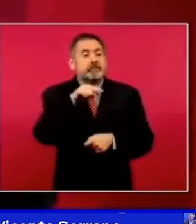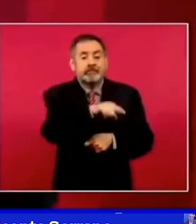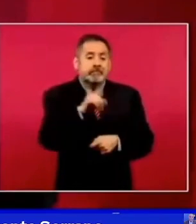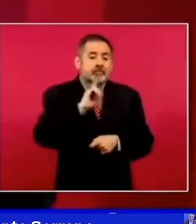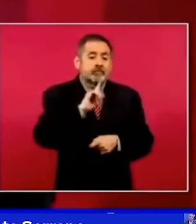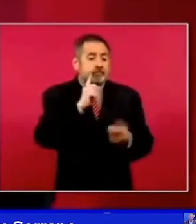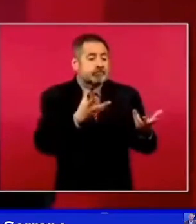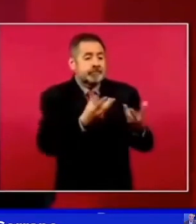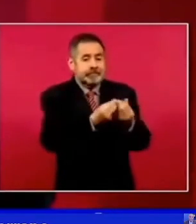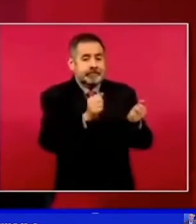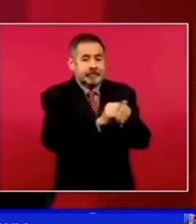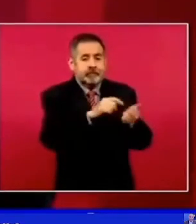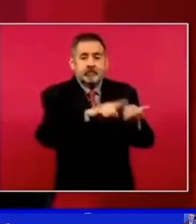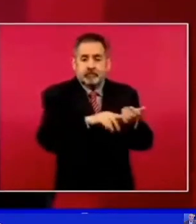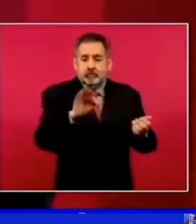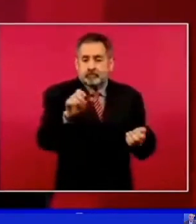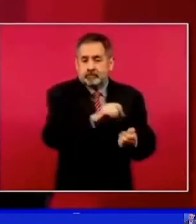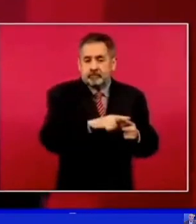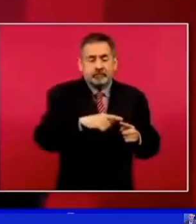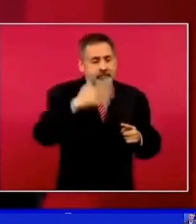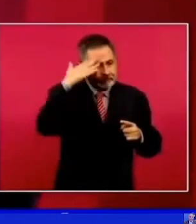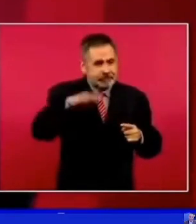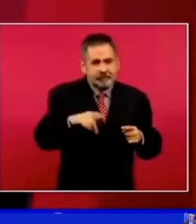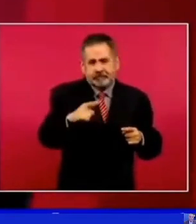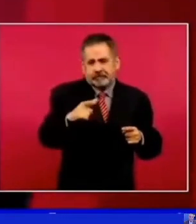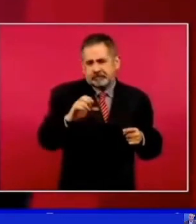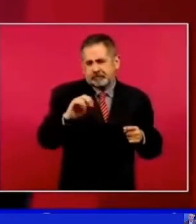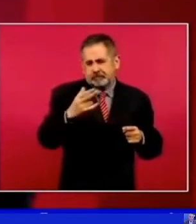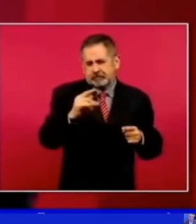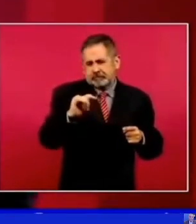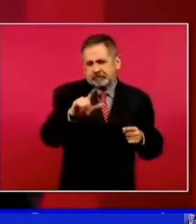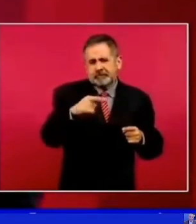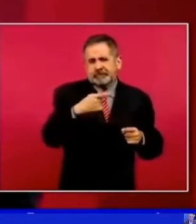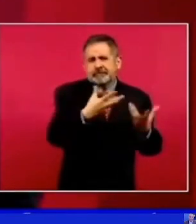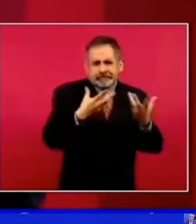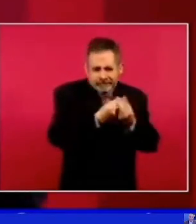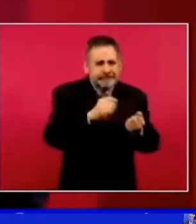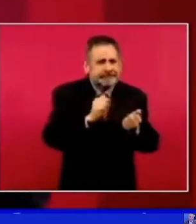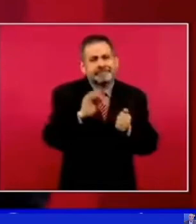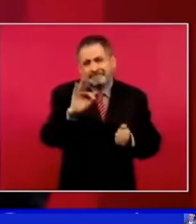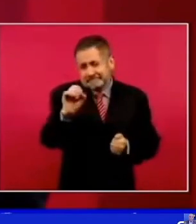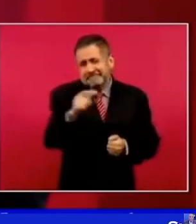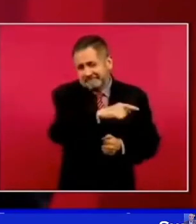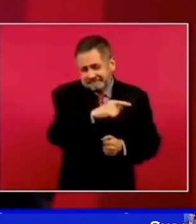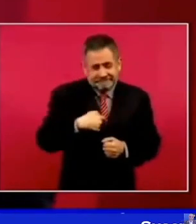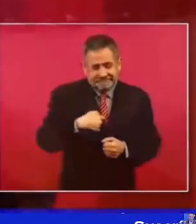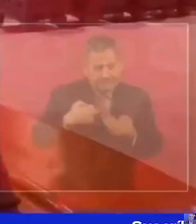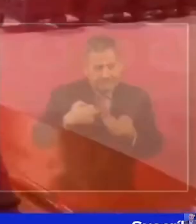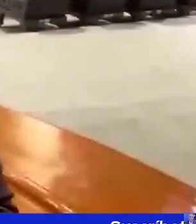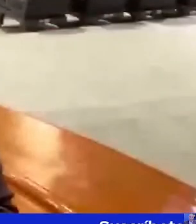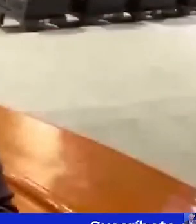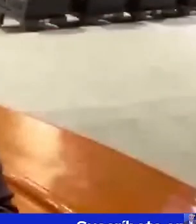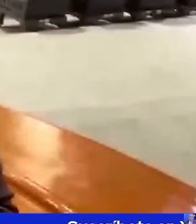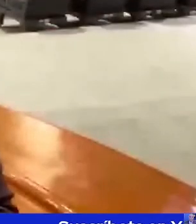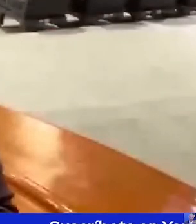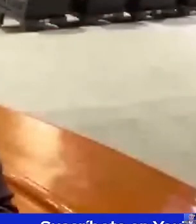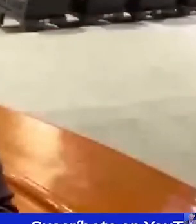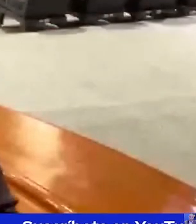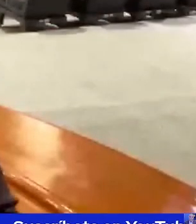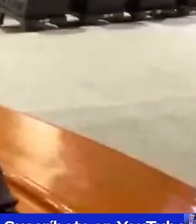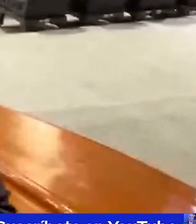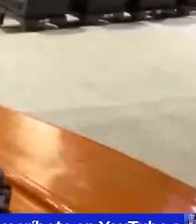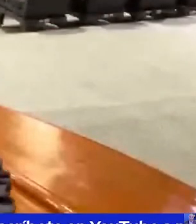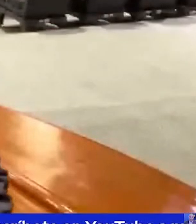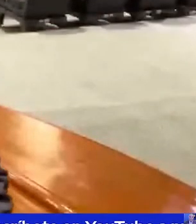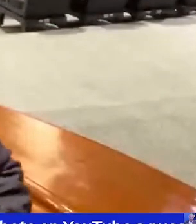Fox la señora Xóchitl Gálvez Bueno pues ahí están las palabras del presidente Andrés Manuel López Obrador en la